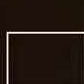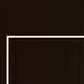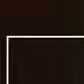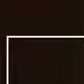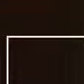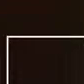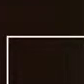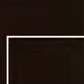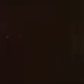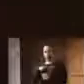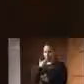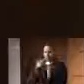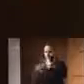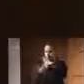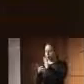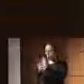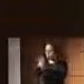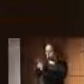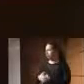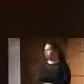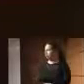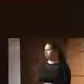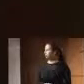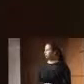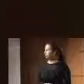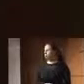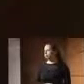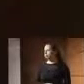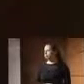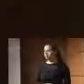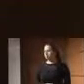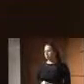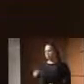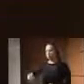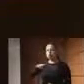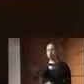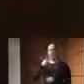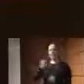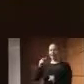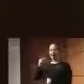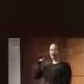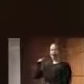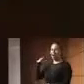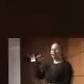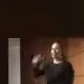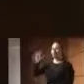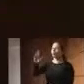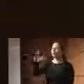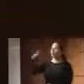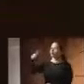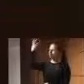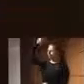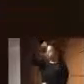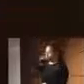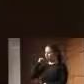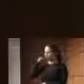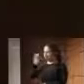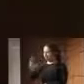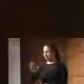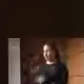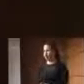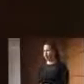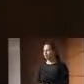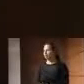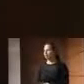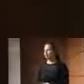andar por casa en este tema, pero espero que se entienda. Bueno, venimos de una historia en lo que el abordaje a las